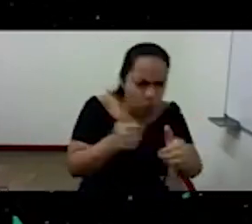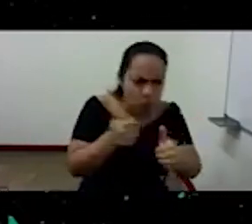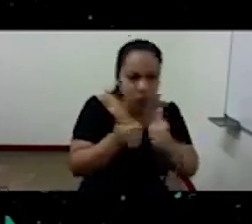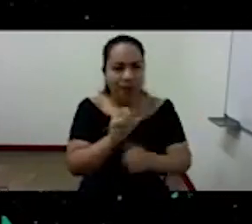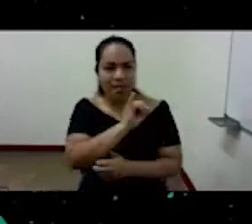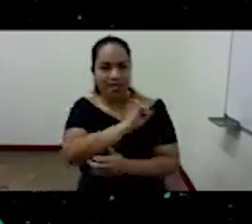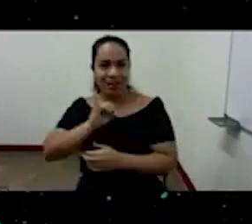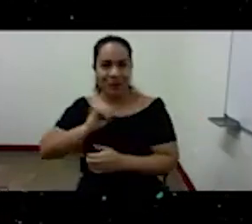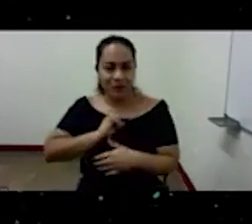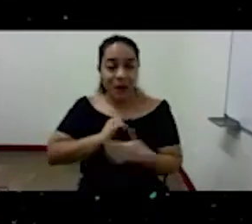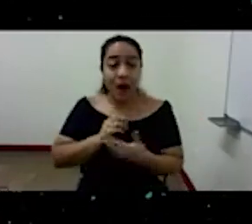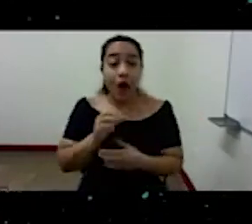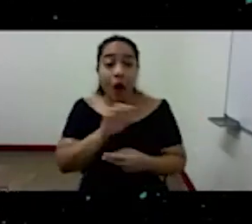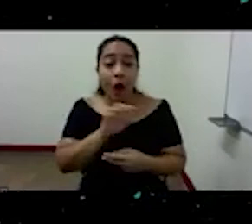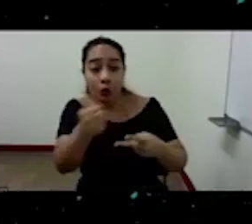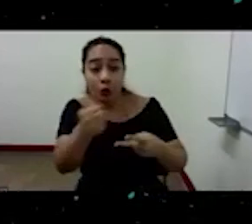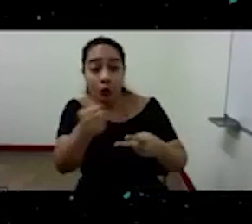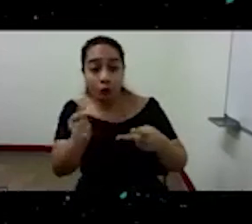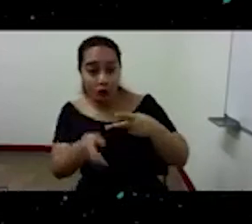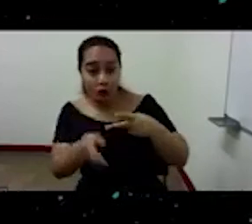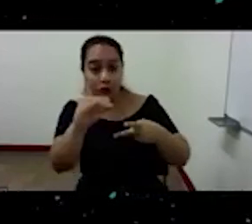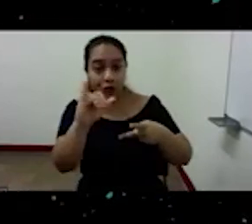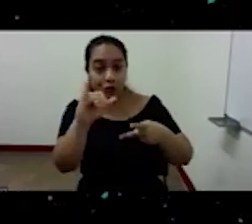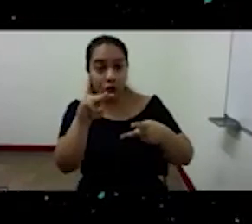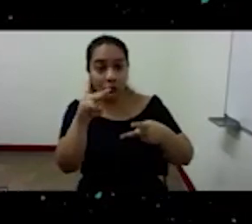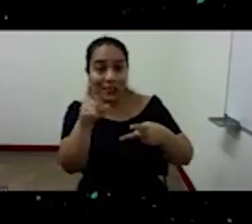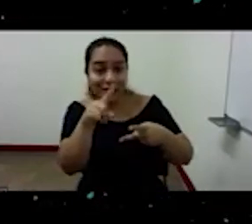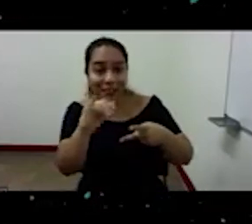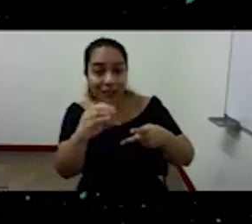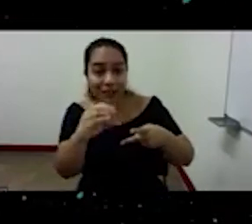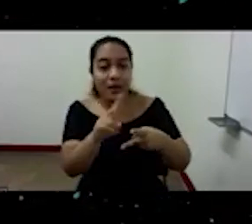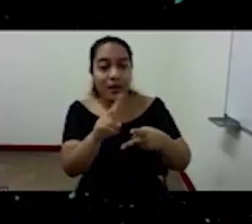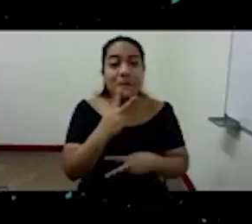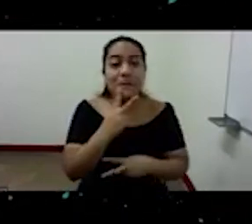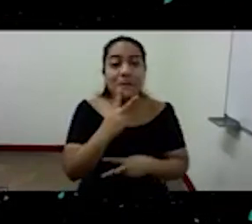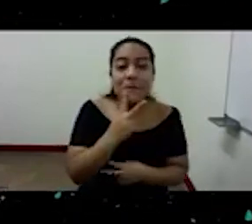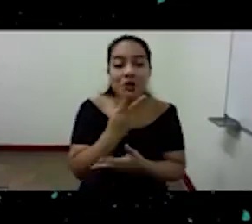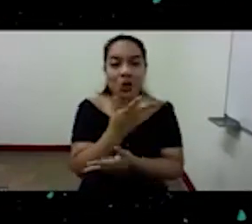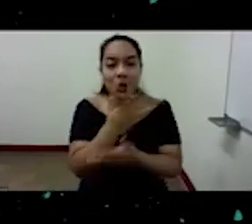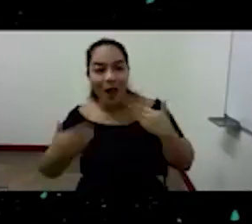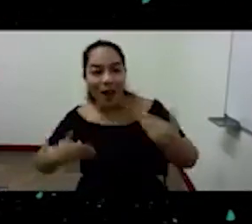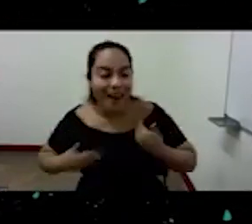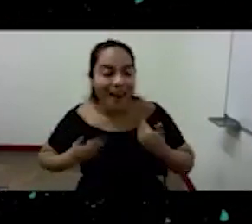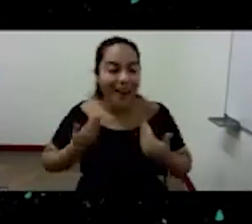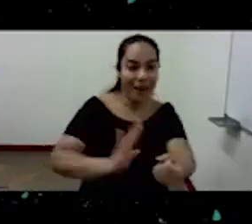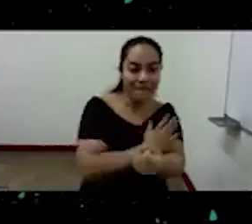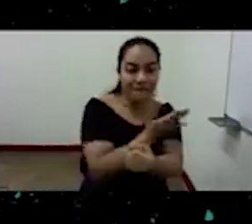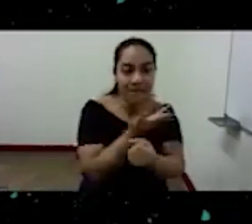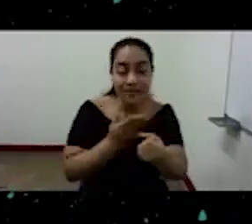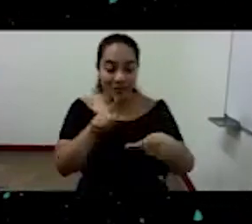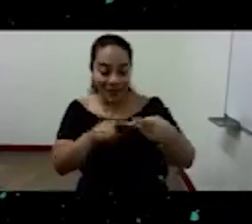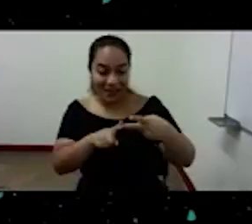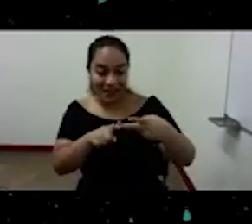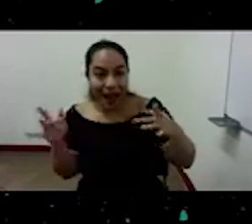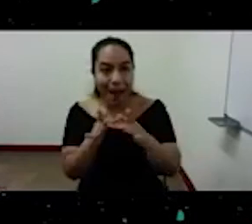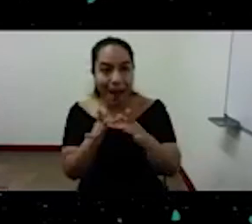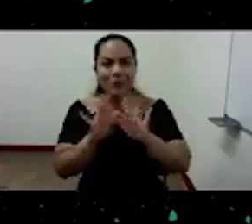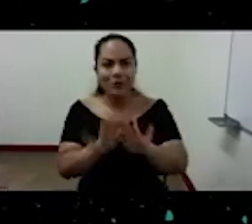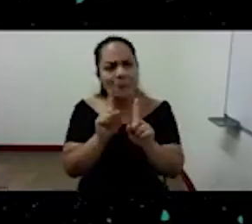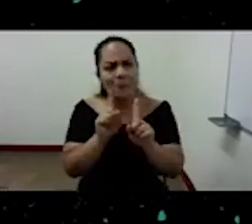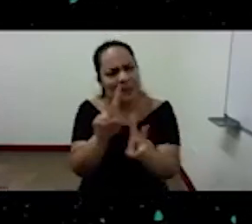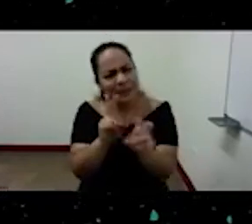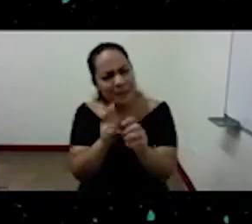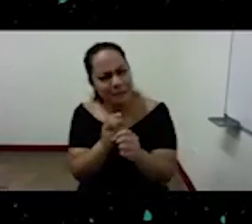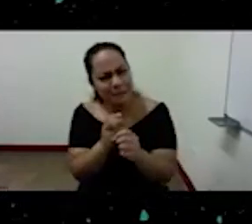Dioniso, por su parte, es el dios del vino y la embriaguez, de la música, pero en el sentido erótico del desenfreno de